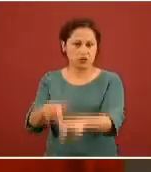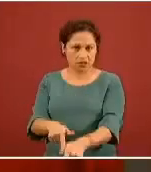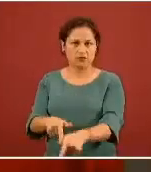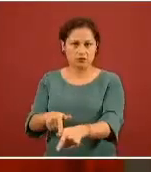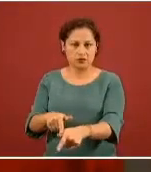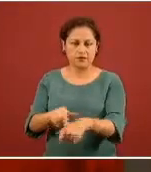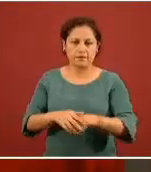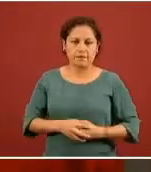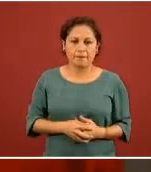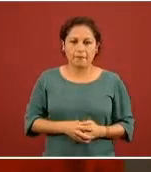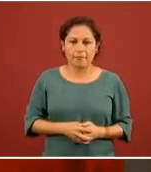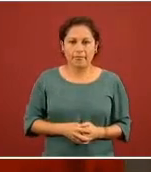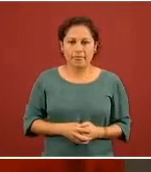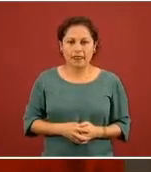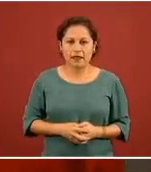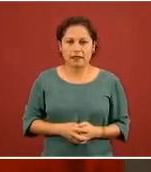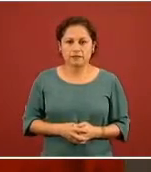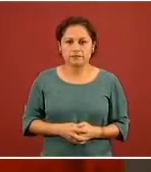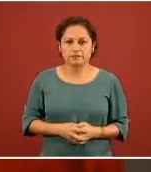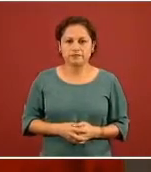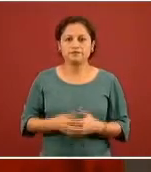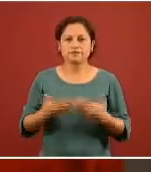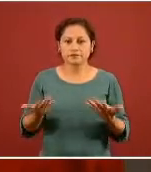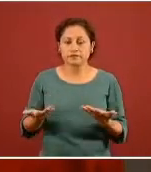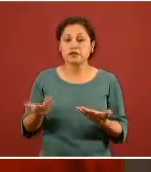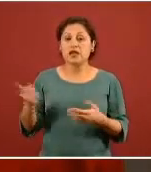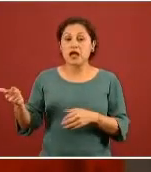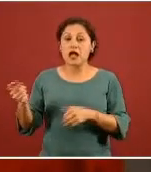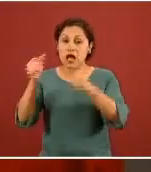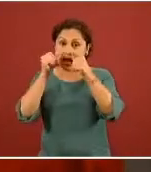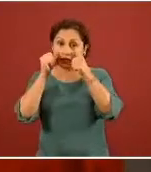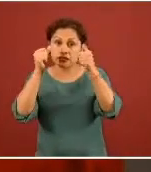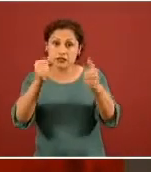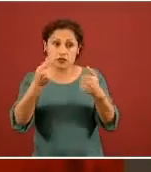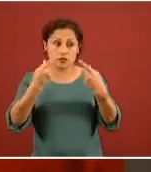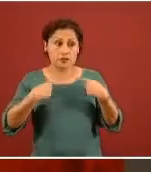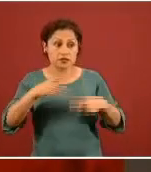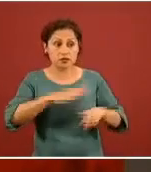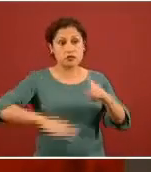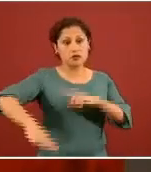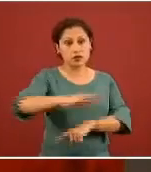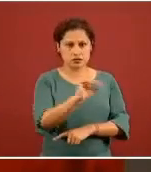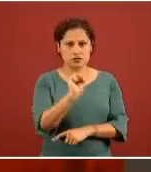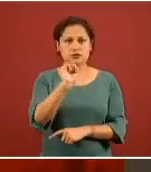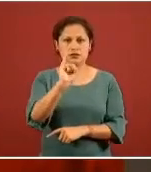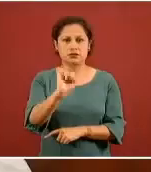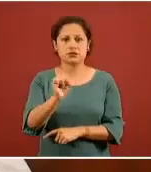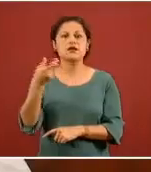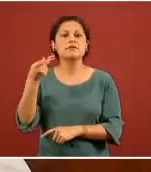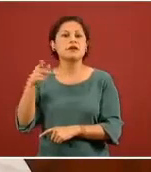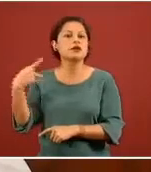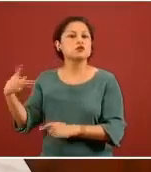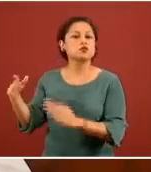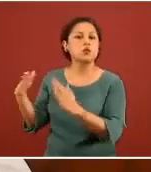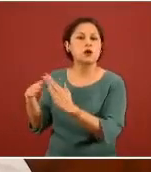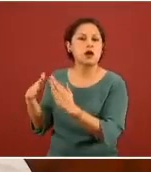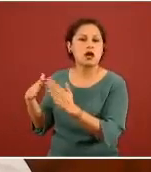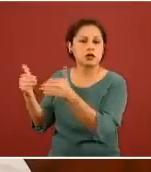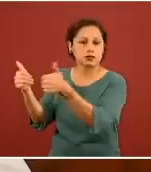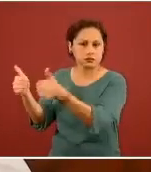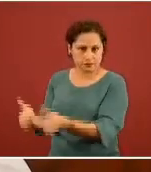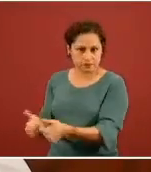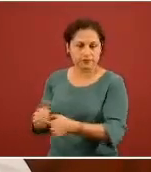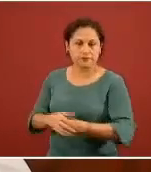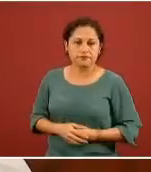trabajadores, de los derechohabientes, pero desde su casa. También fueron